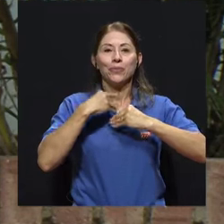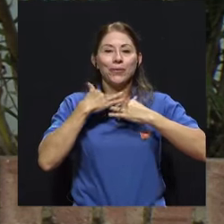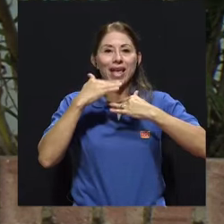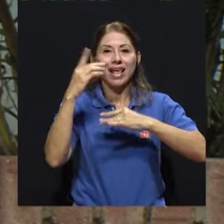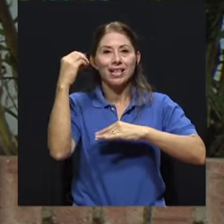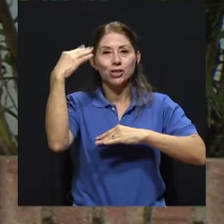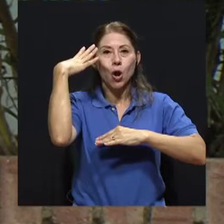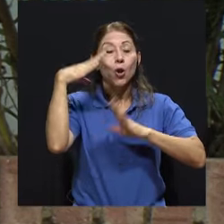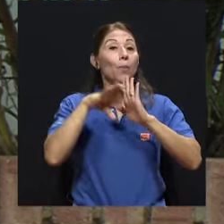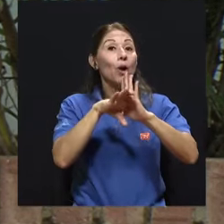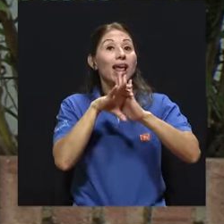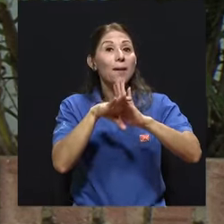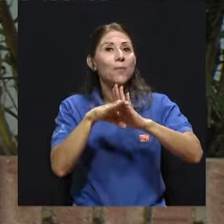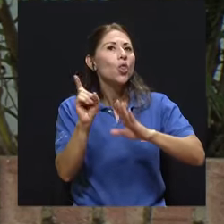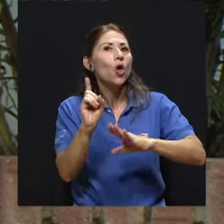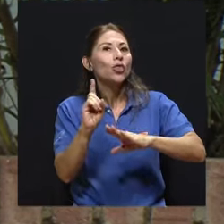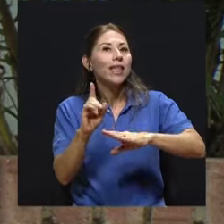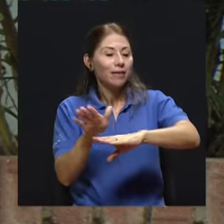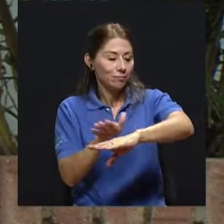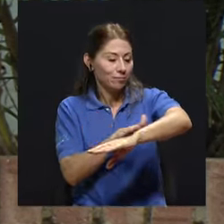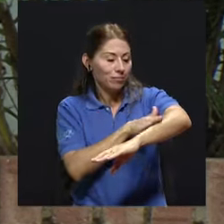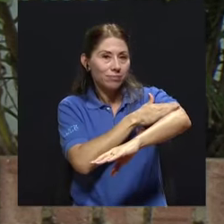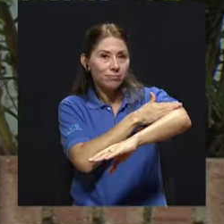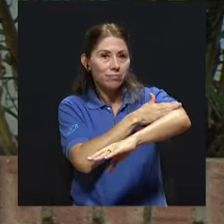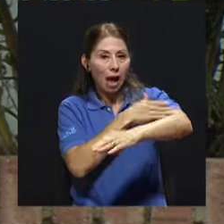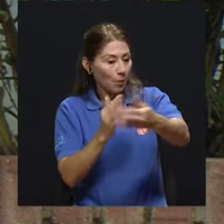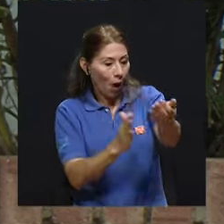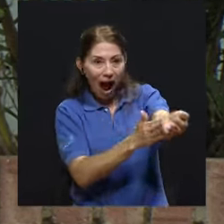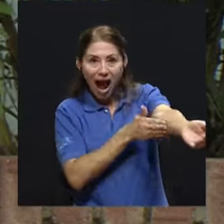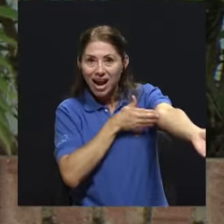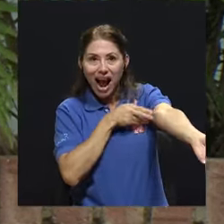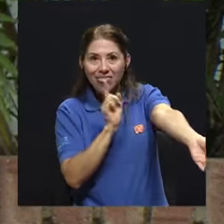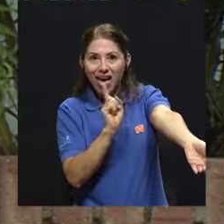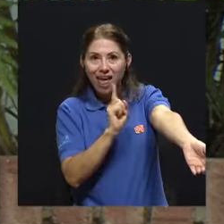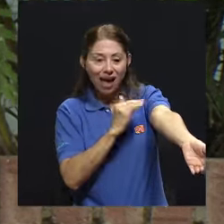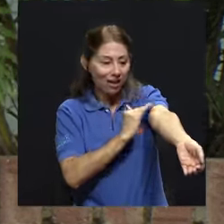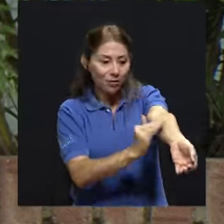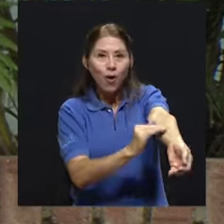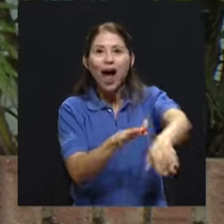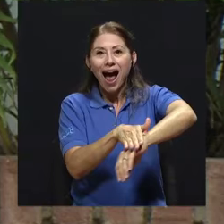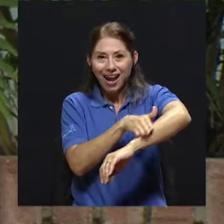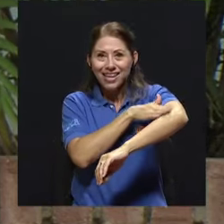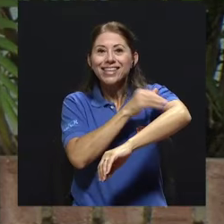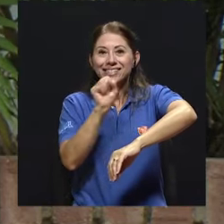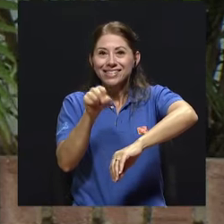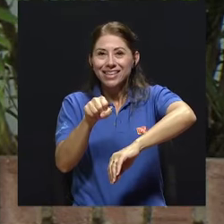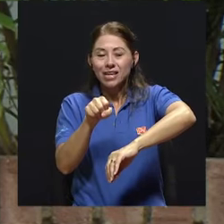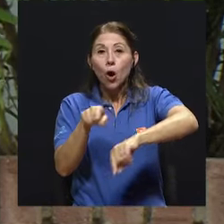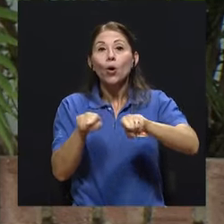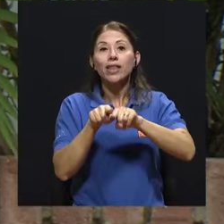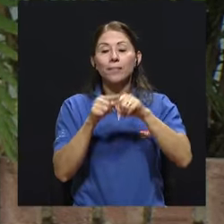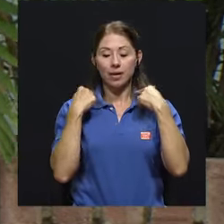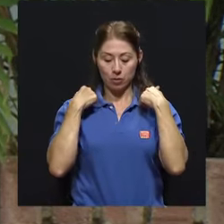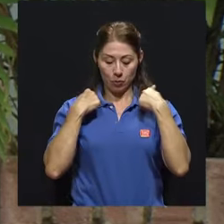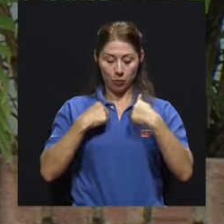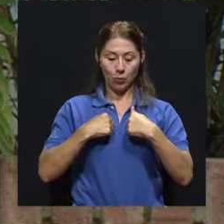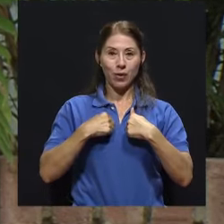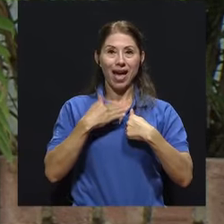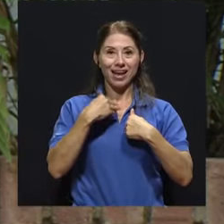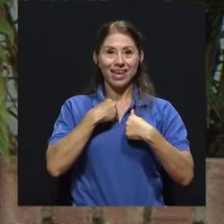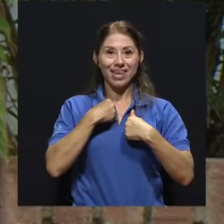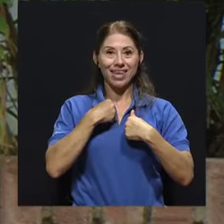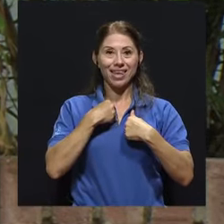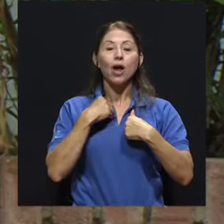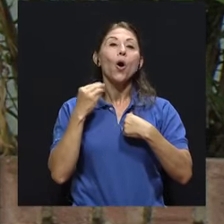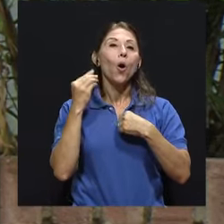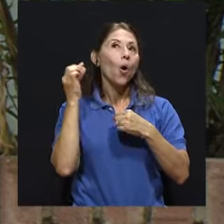nosotros llamamos son las áreas fotoexpuestas. Entonces, y así como esos, hay un montón de medicamentos que